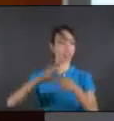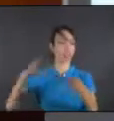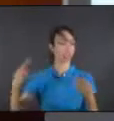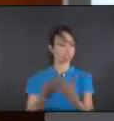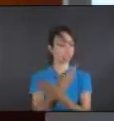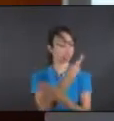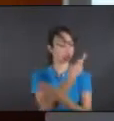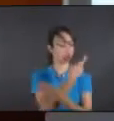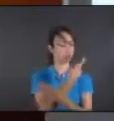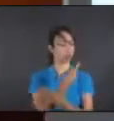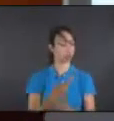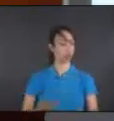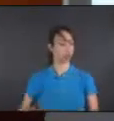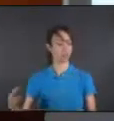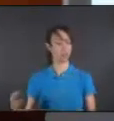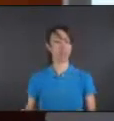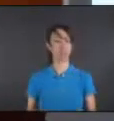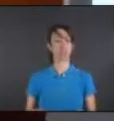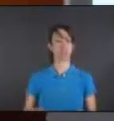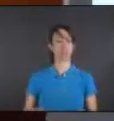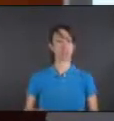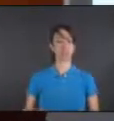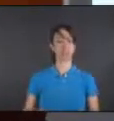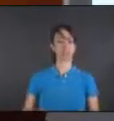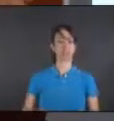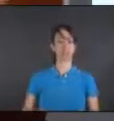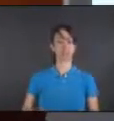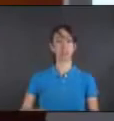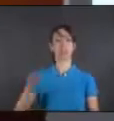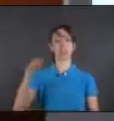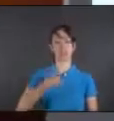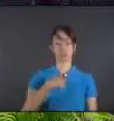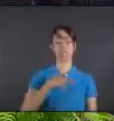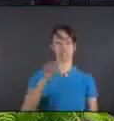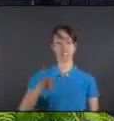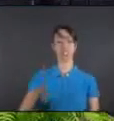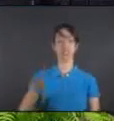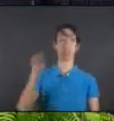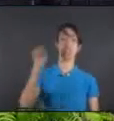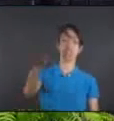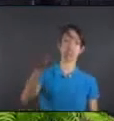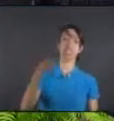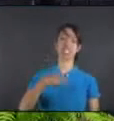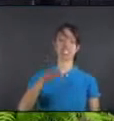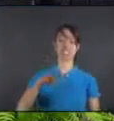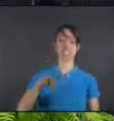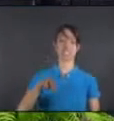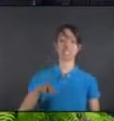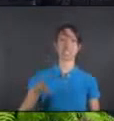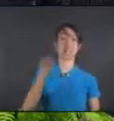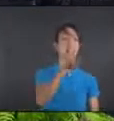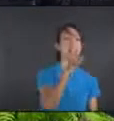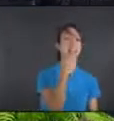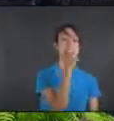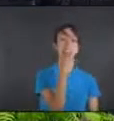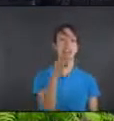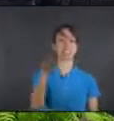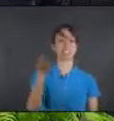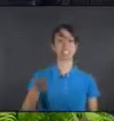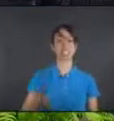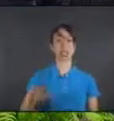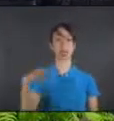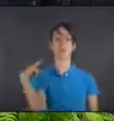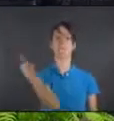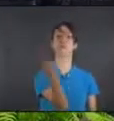de la Santa Cena nos conduce a un reinicio. Dice, ok, hoy voy a hacer grandes cosas que ojo no